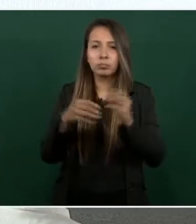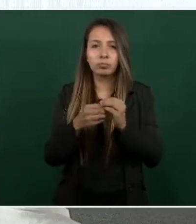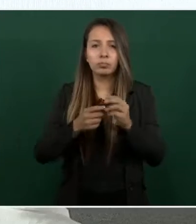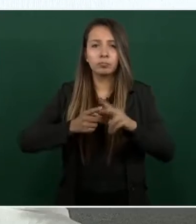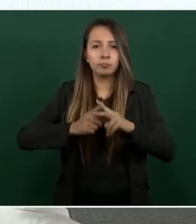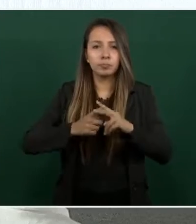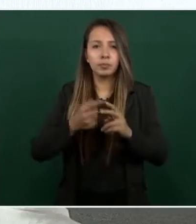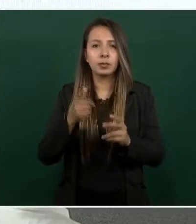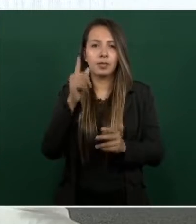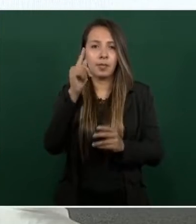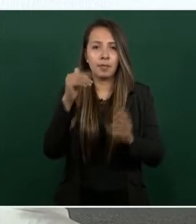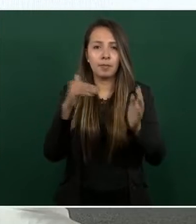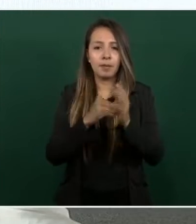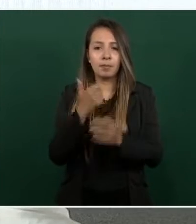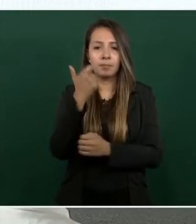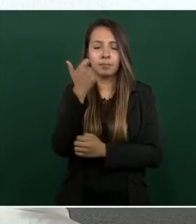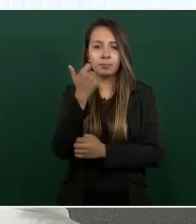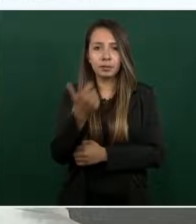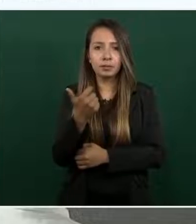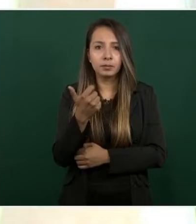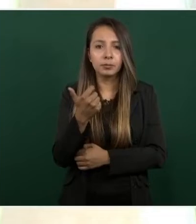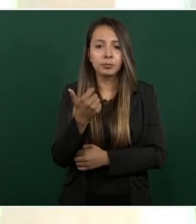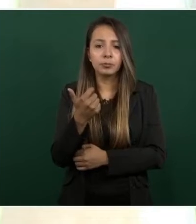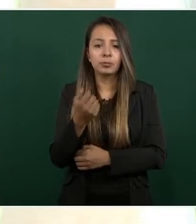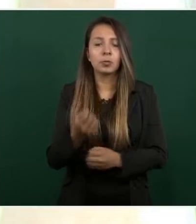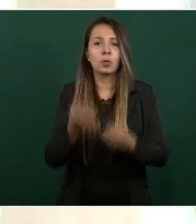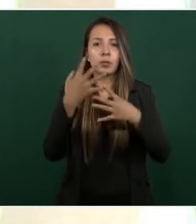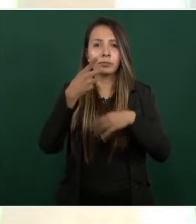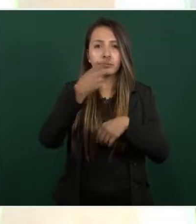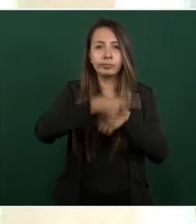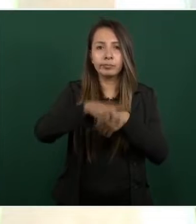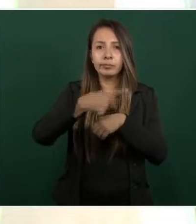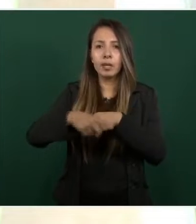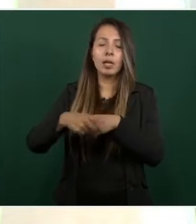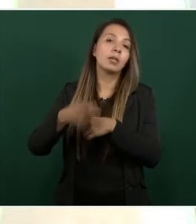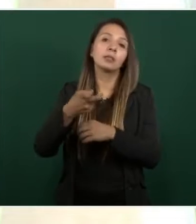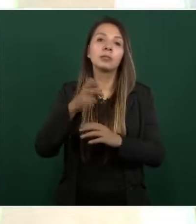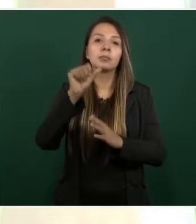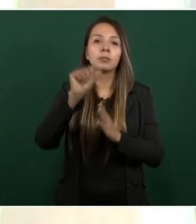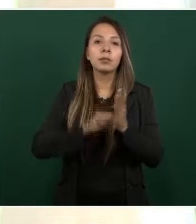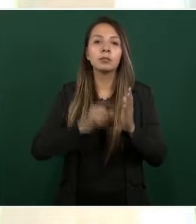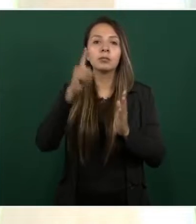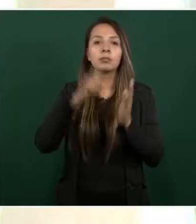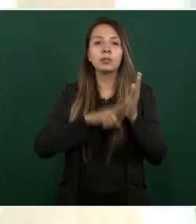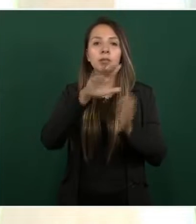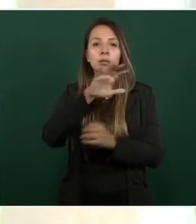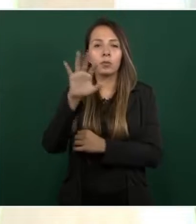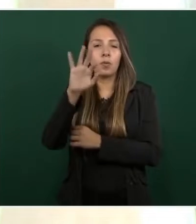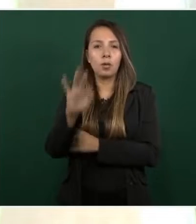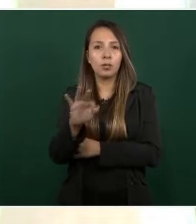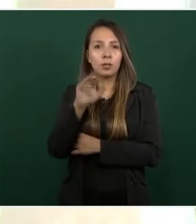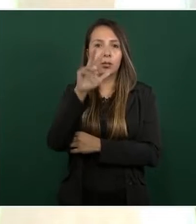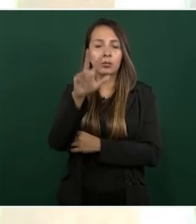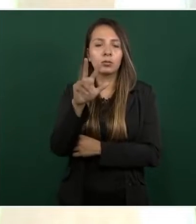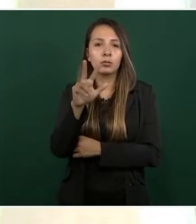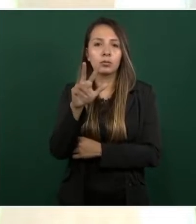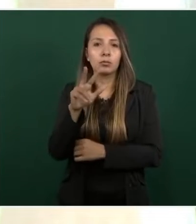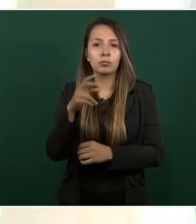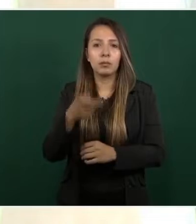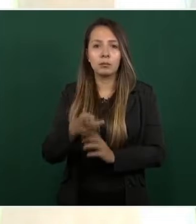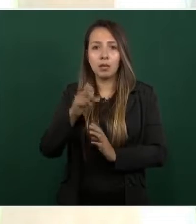70,000 pesos. Afectaciones económicas estimadas en este mes, 1,548, en lo que va del año,